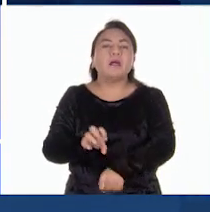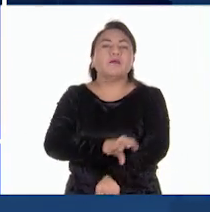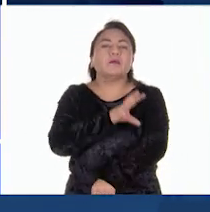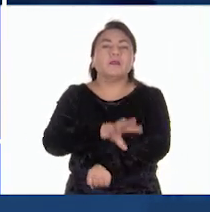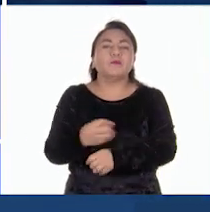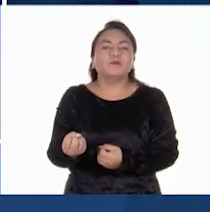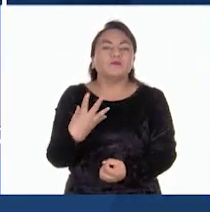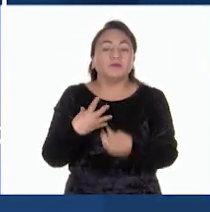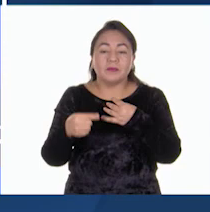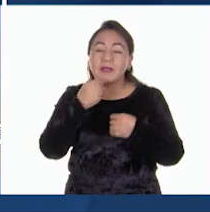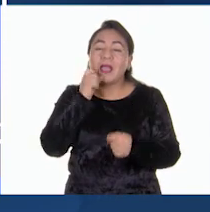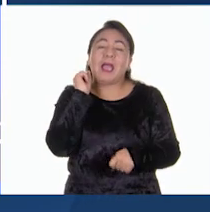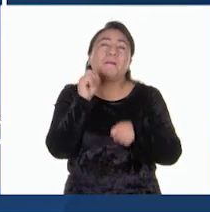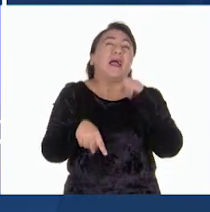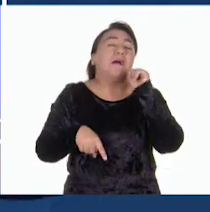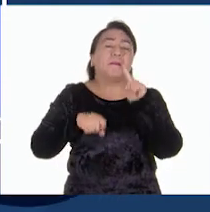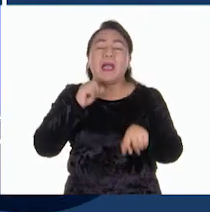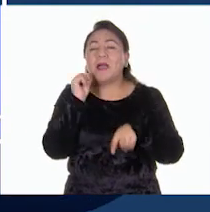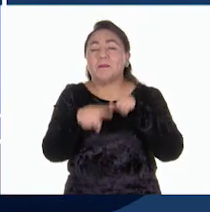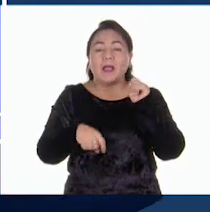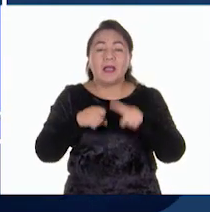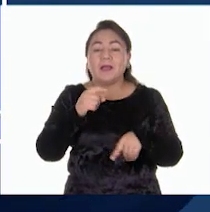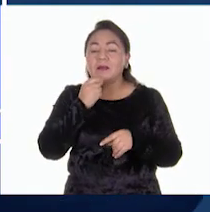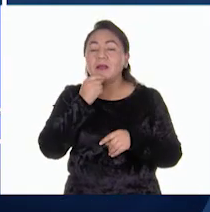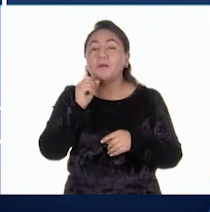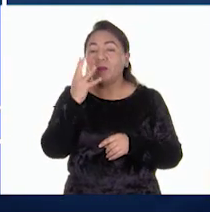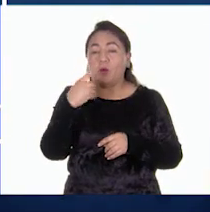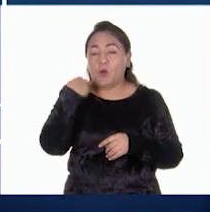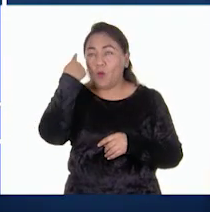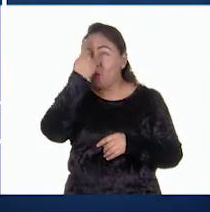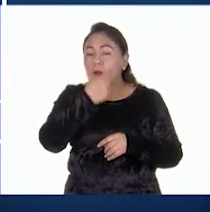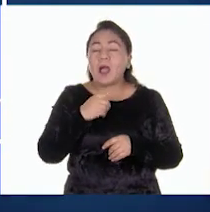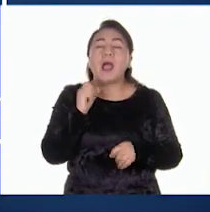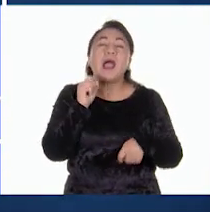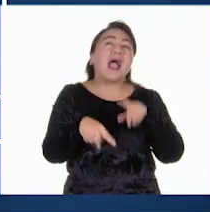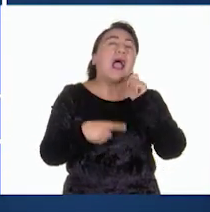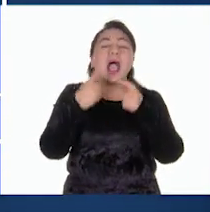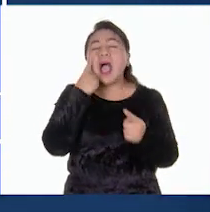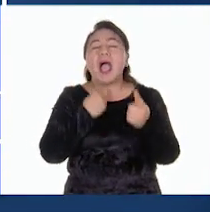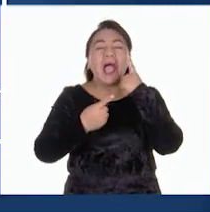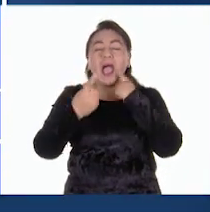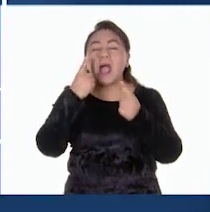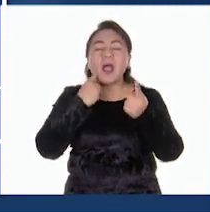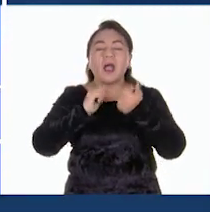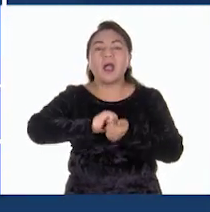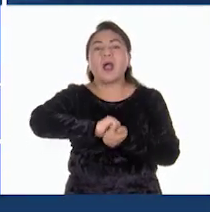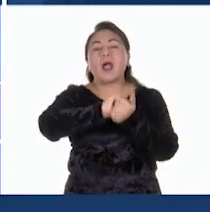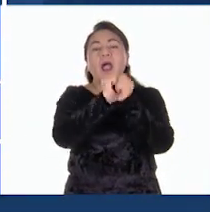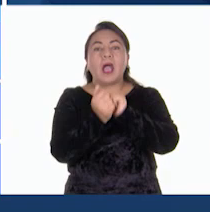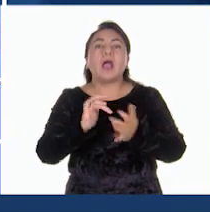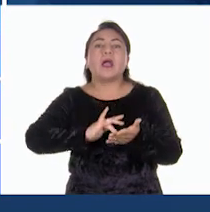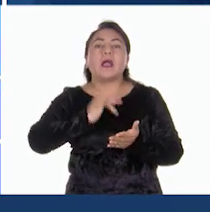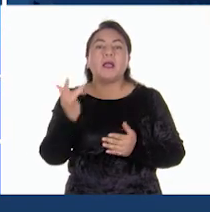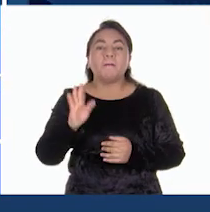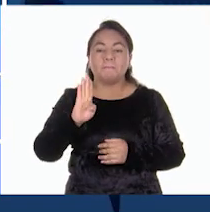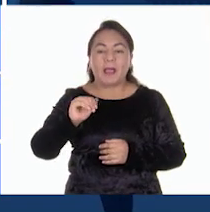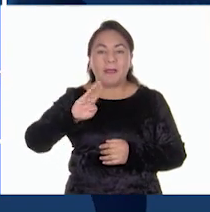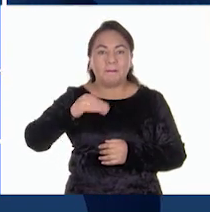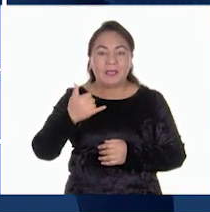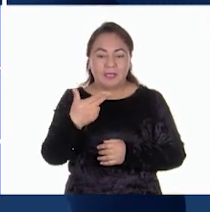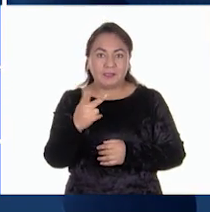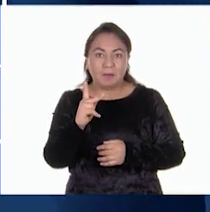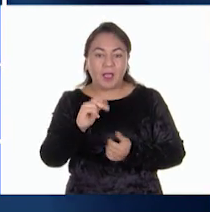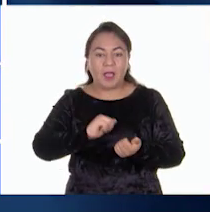El pataleo de un niño de pecho durante las 24 horas del día se transforma, gracias al Baby HP, en